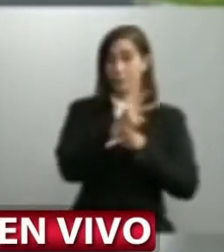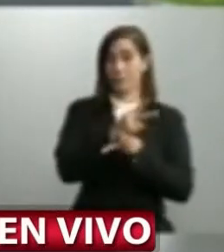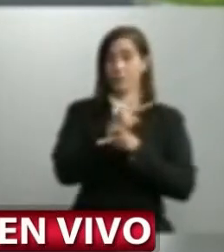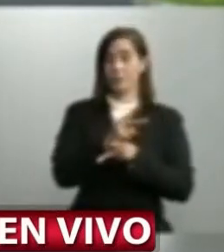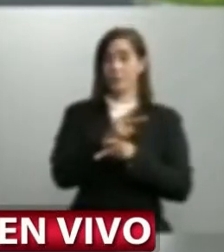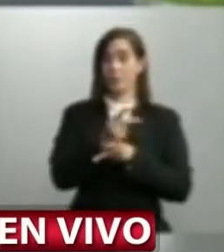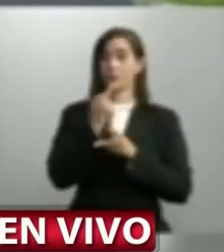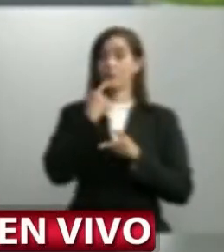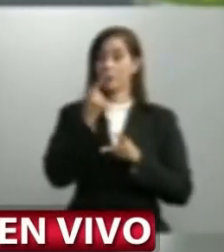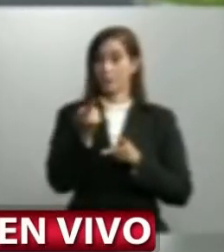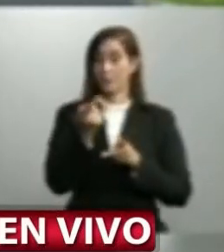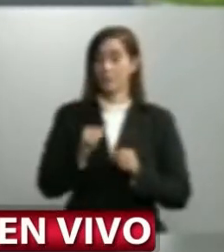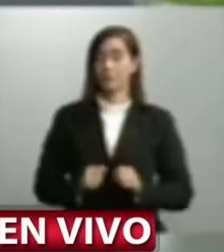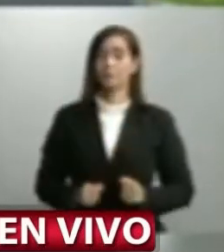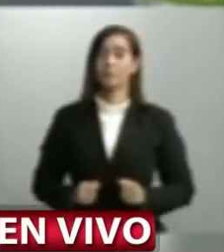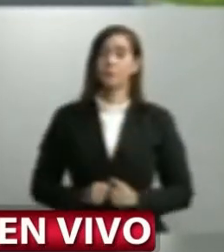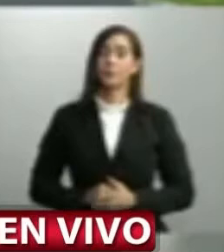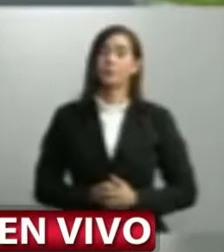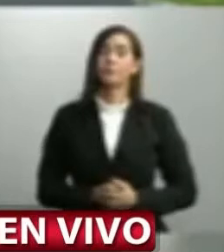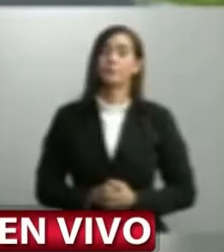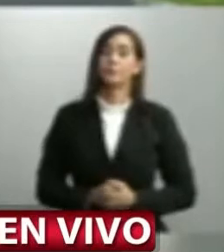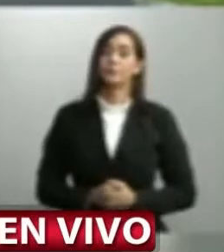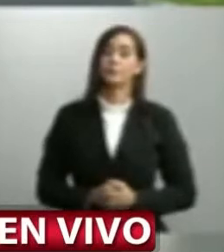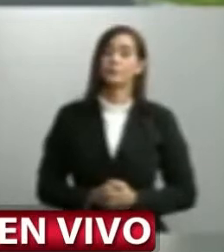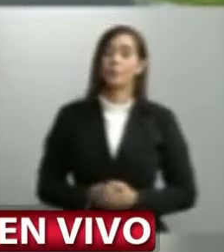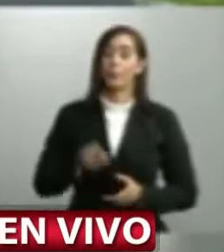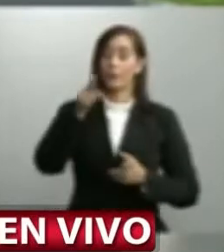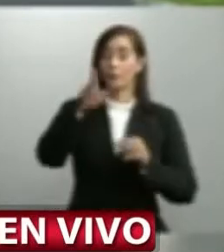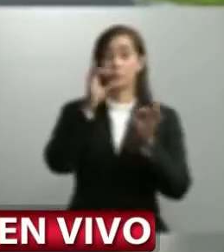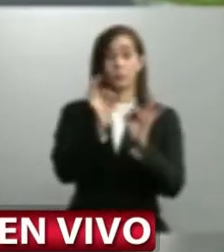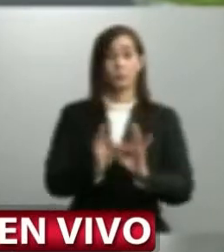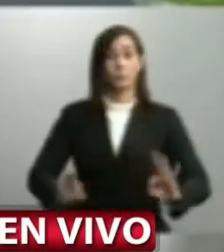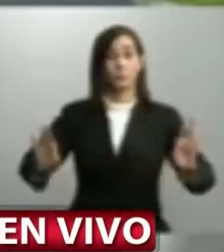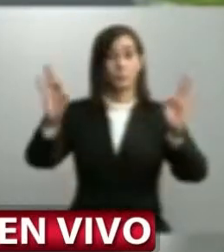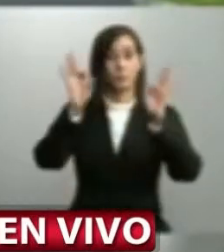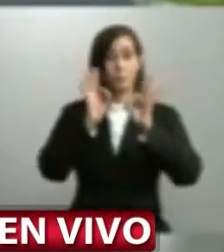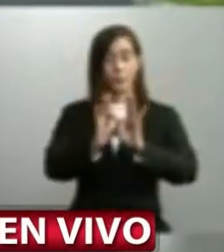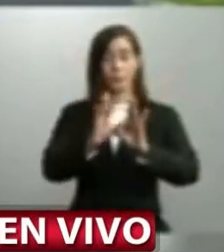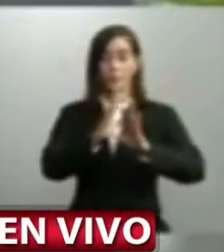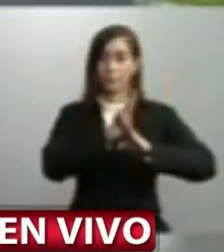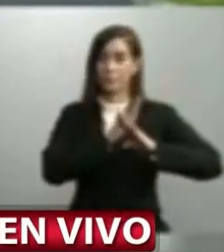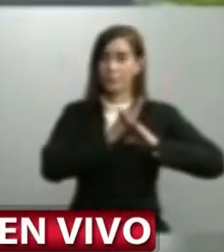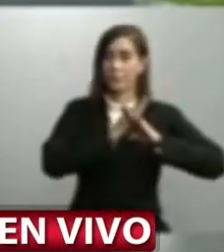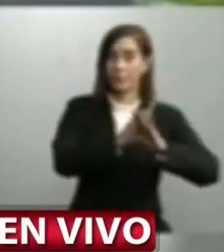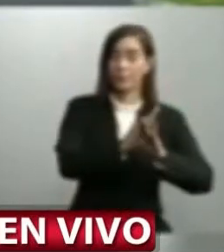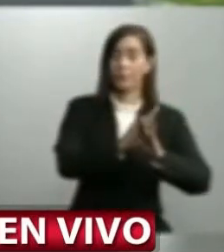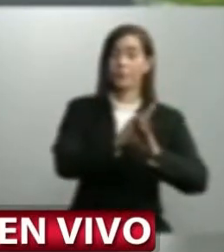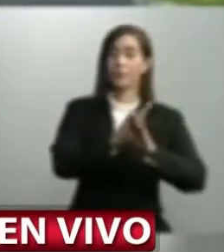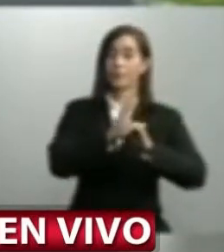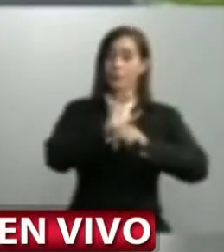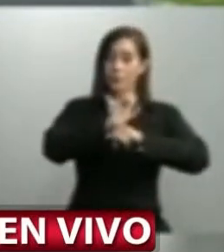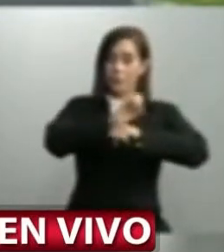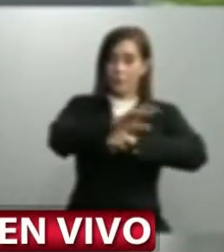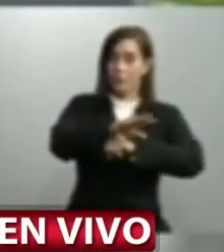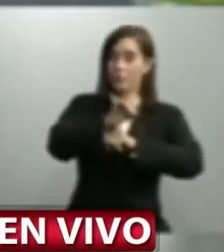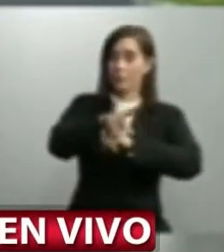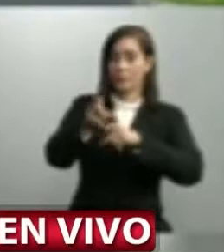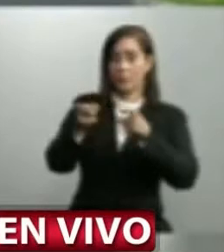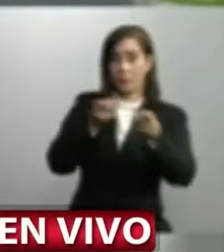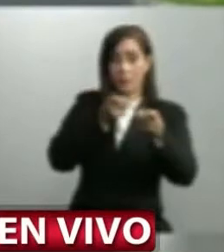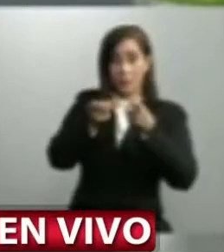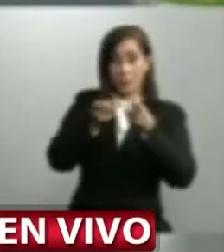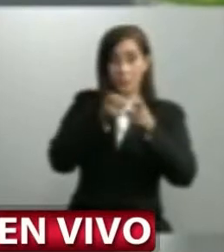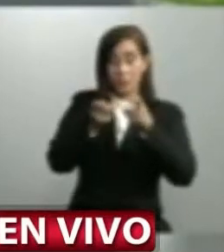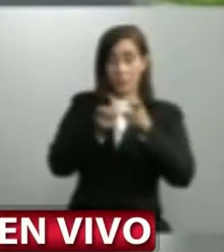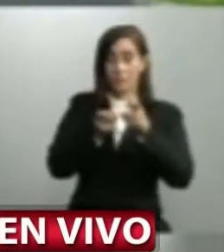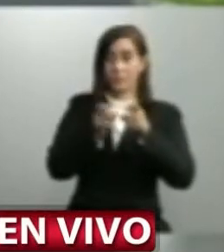están indicando. Ese es el factor clave para controlar que la transmisión